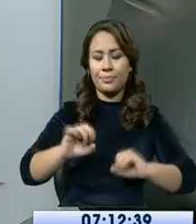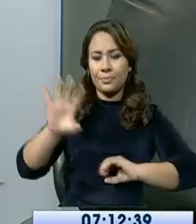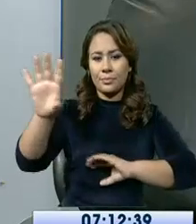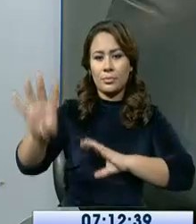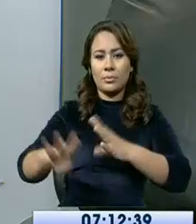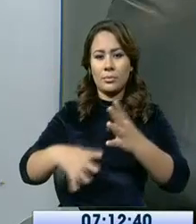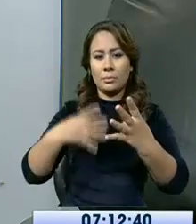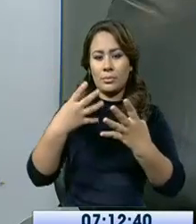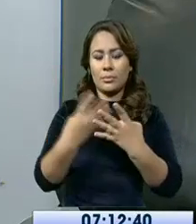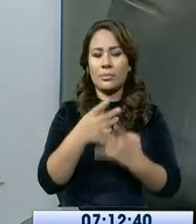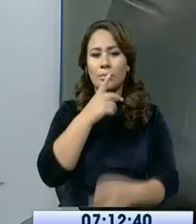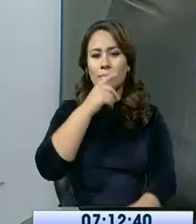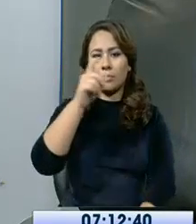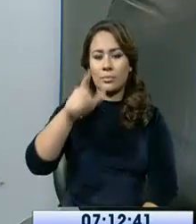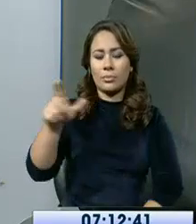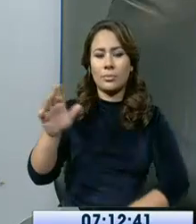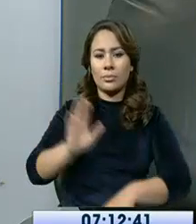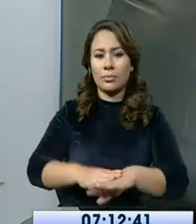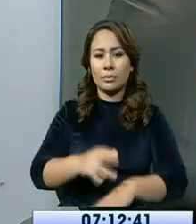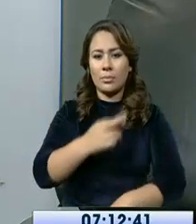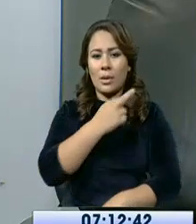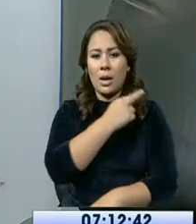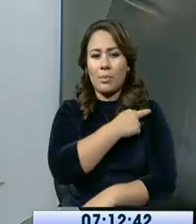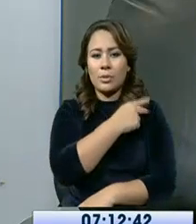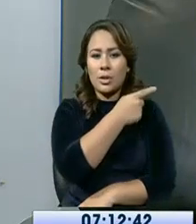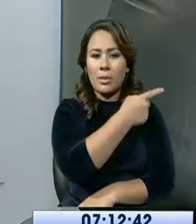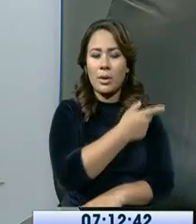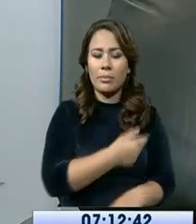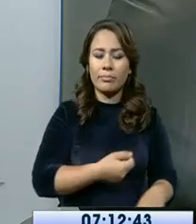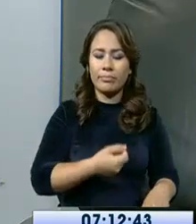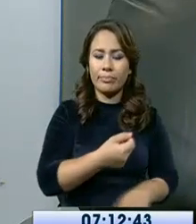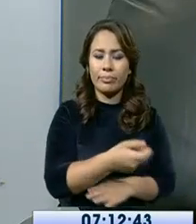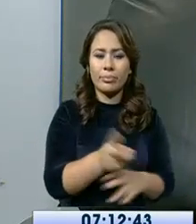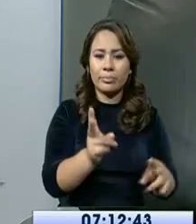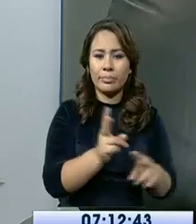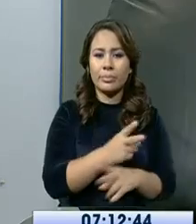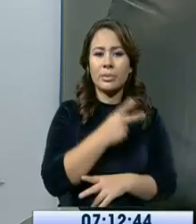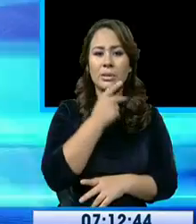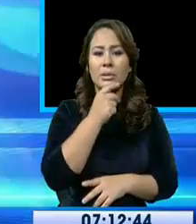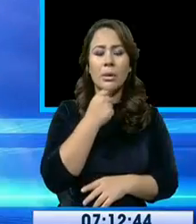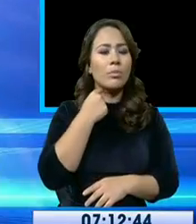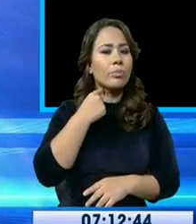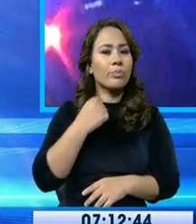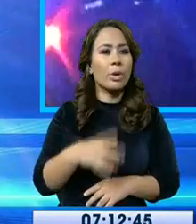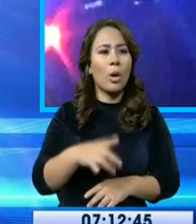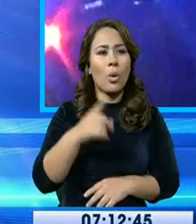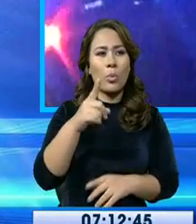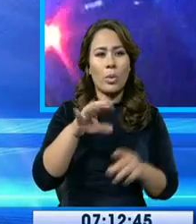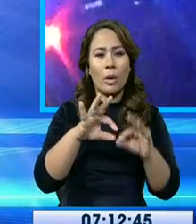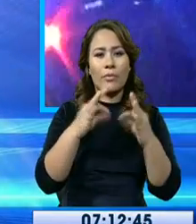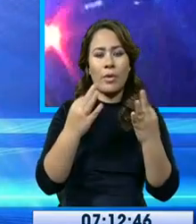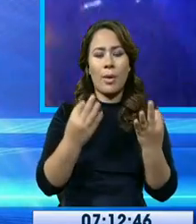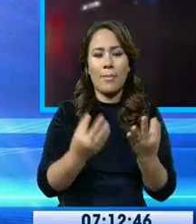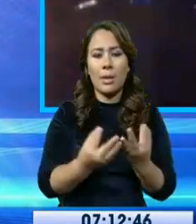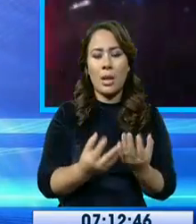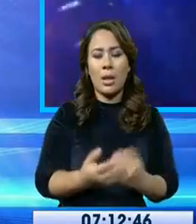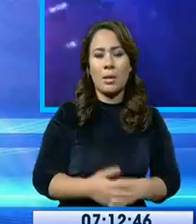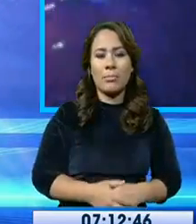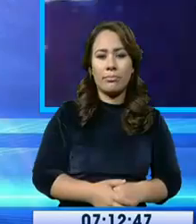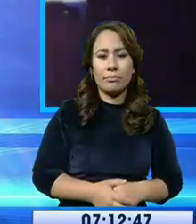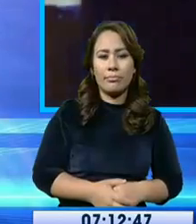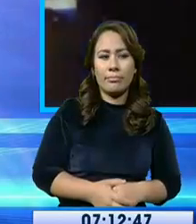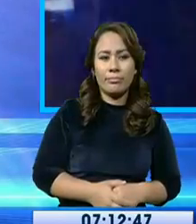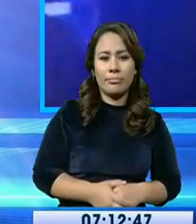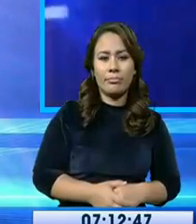los responsables de este crimen, en donde pierde la vida una familia completa. Pero no